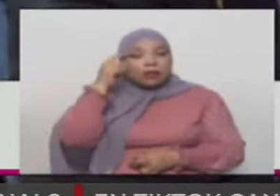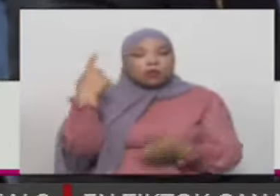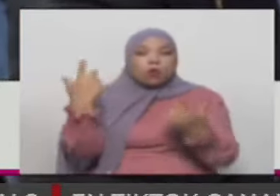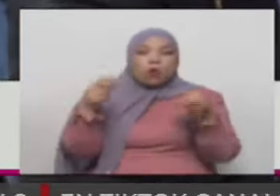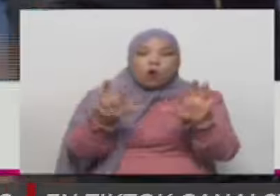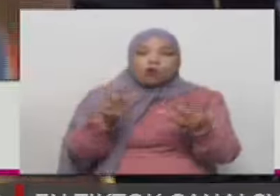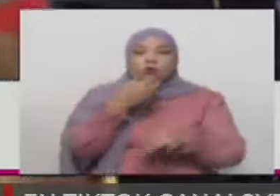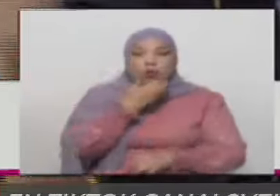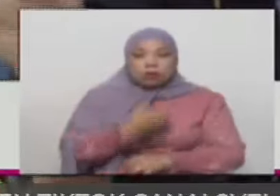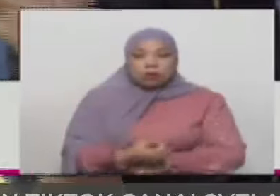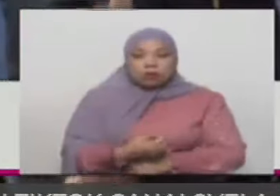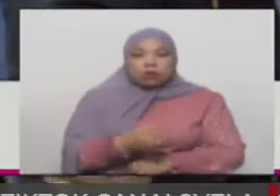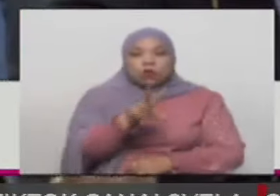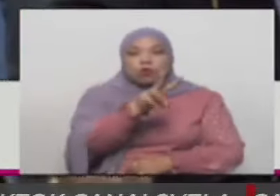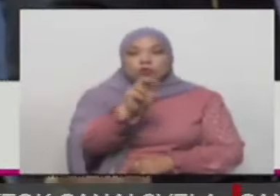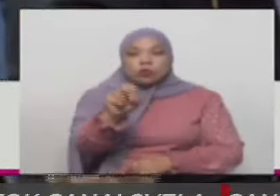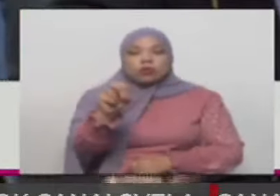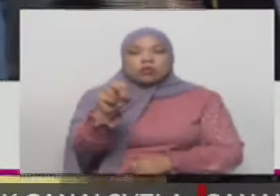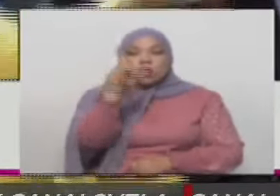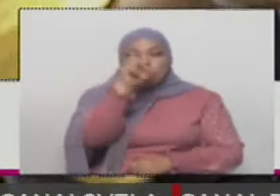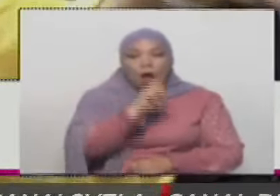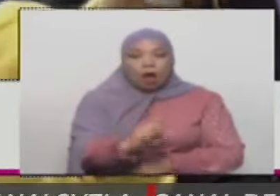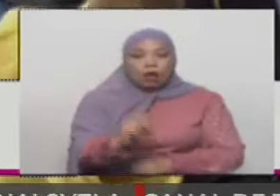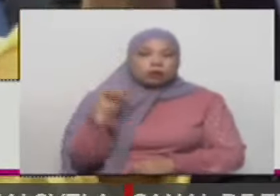de diciembre los 200 años